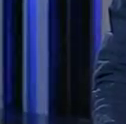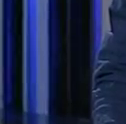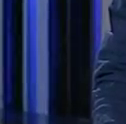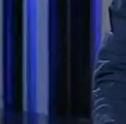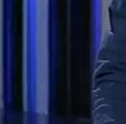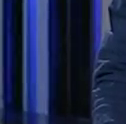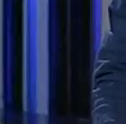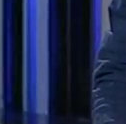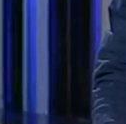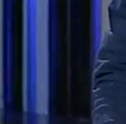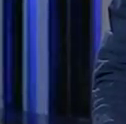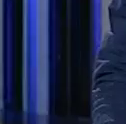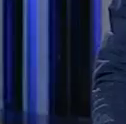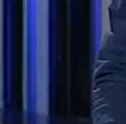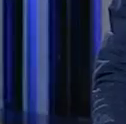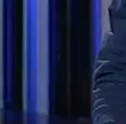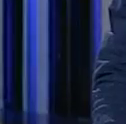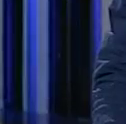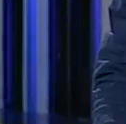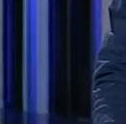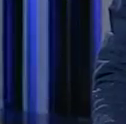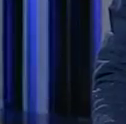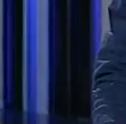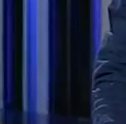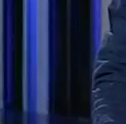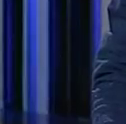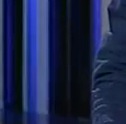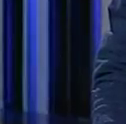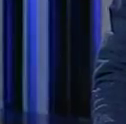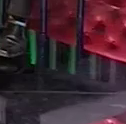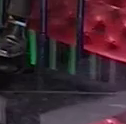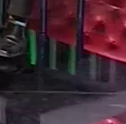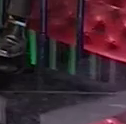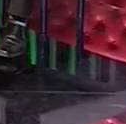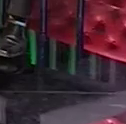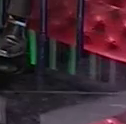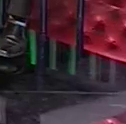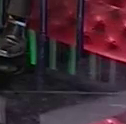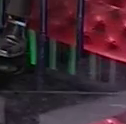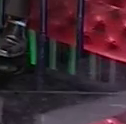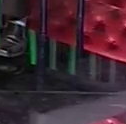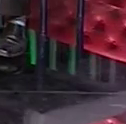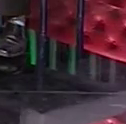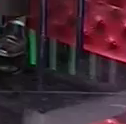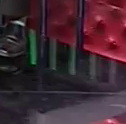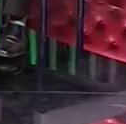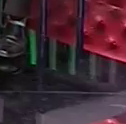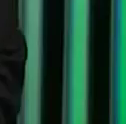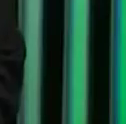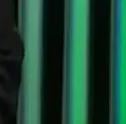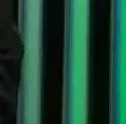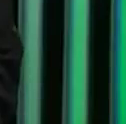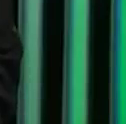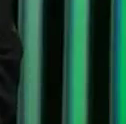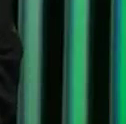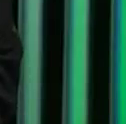viene siendo un clásico. Esta es la edición 16, arrancó en 2002 nada menos, un año muy significativo para arrancar. Estamos con Marcelo Sánchez, uno